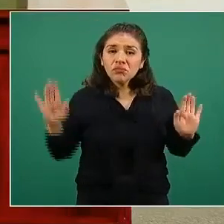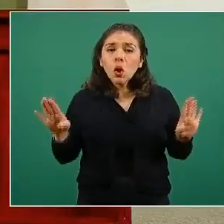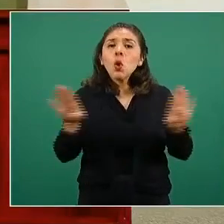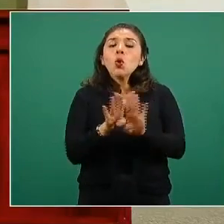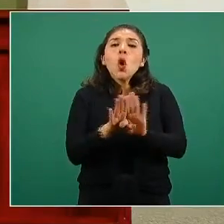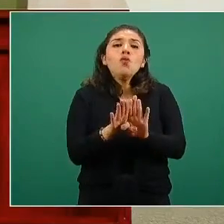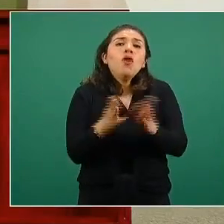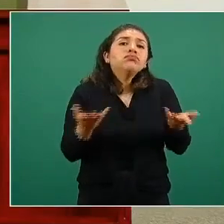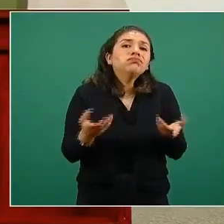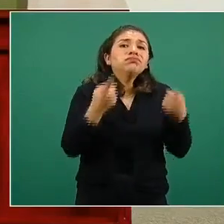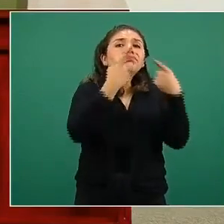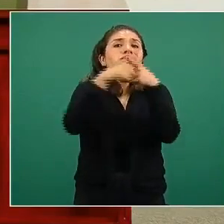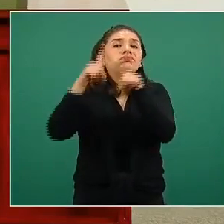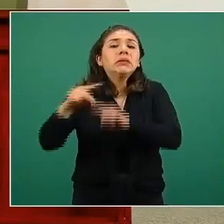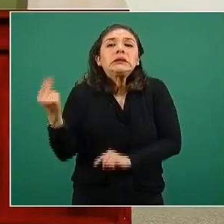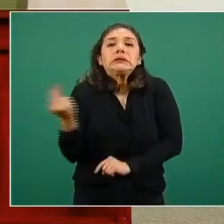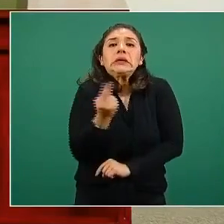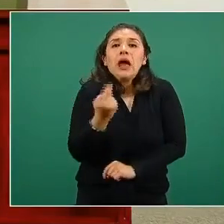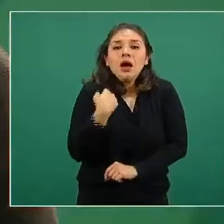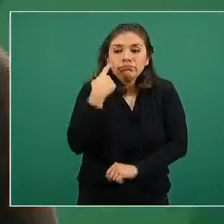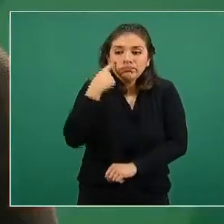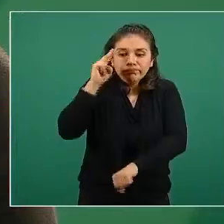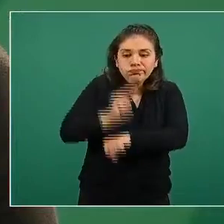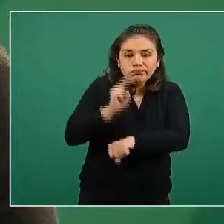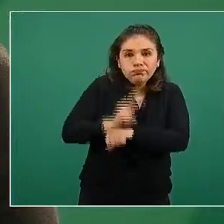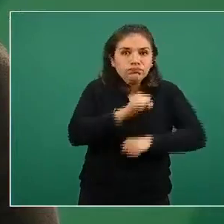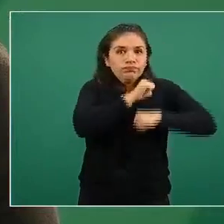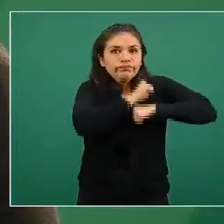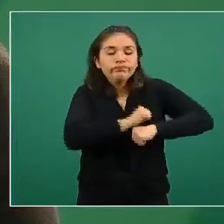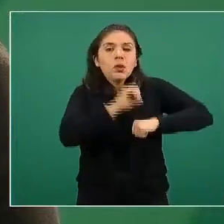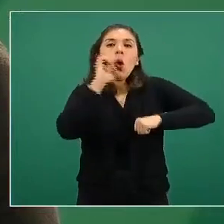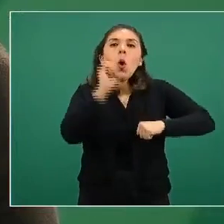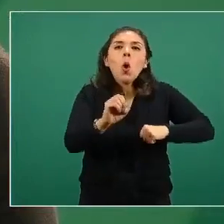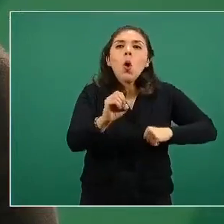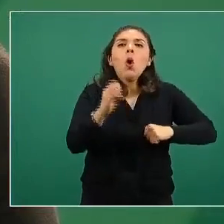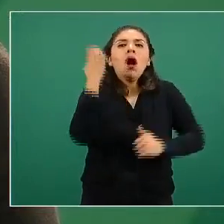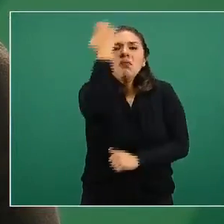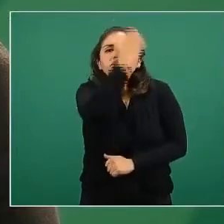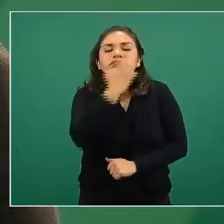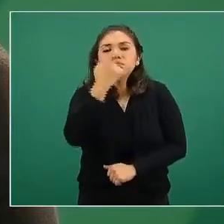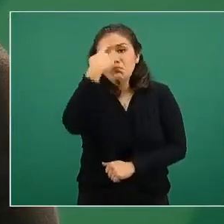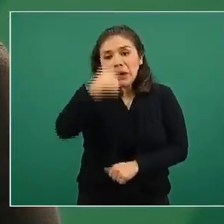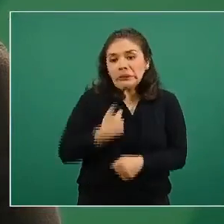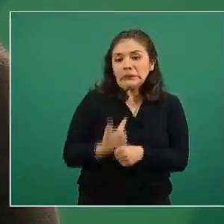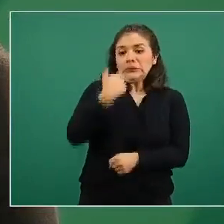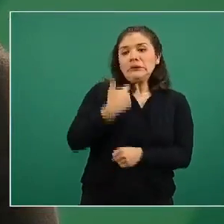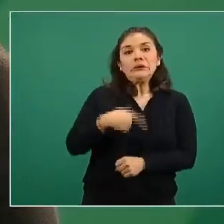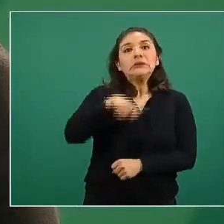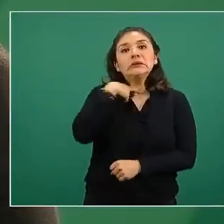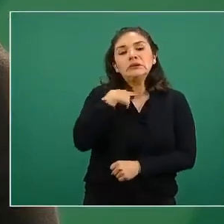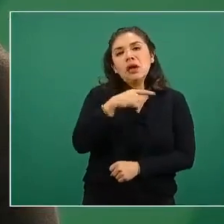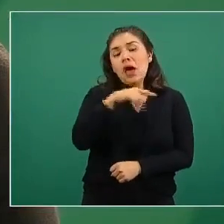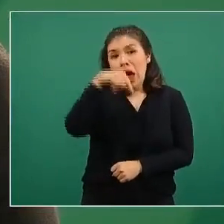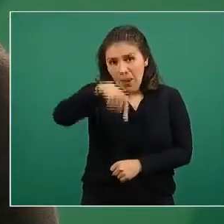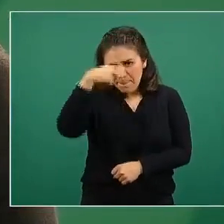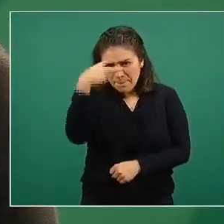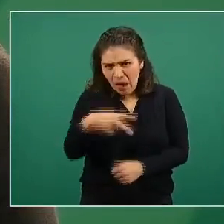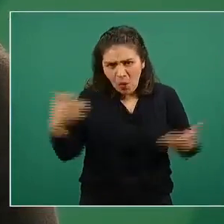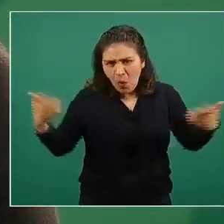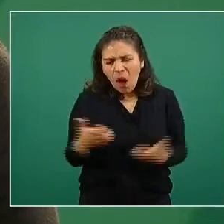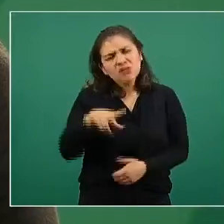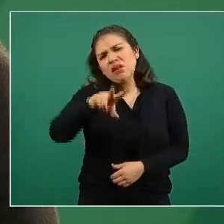función de diferentes necesidades o en función de diferentes evaluaciones de riesgo. No es algo que México